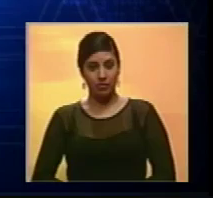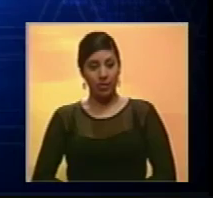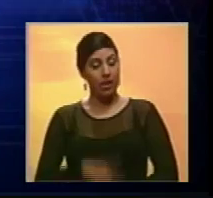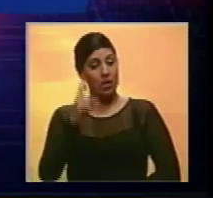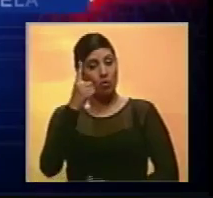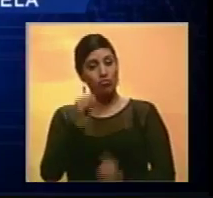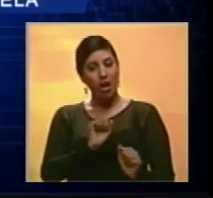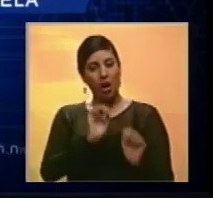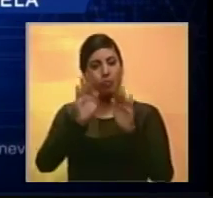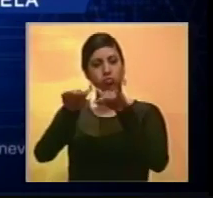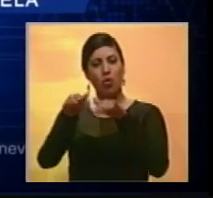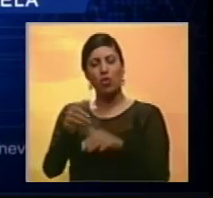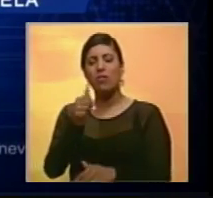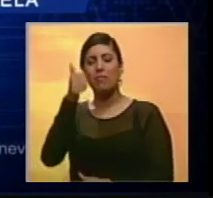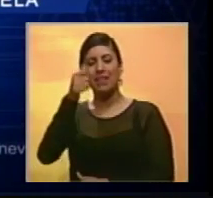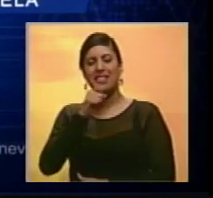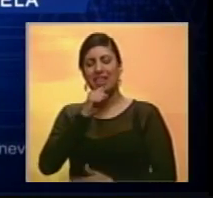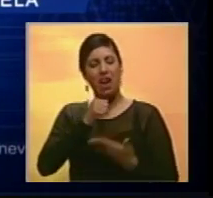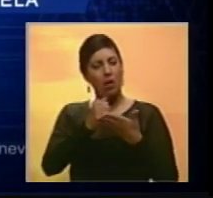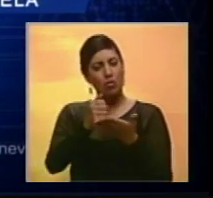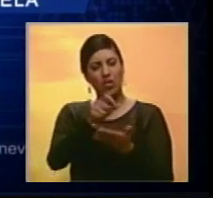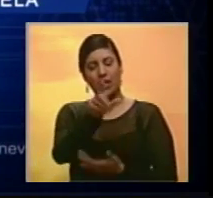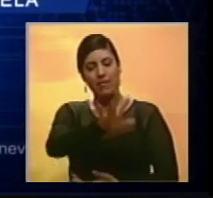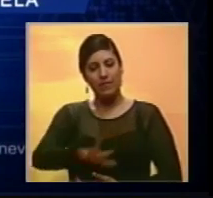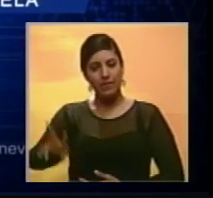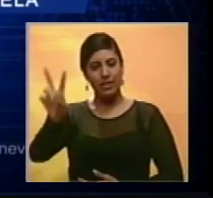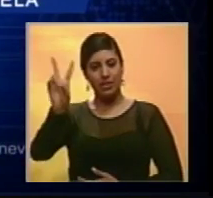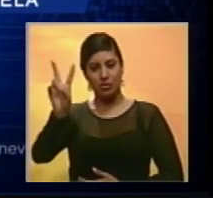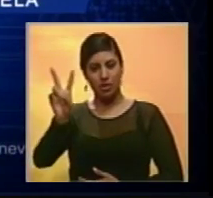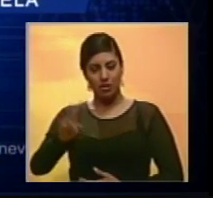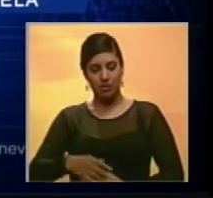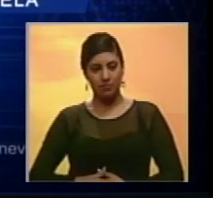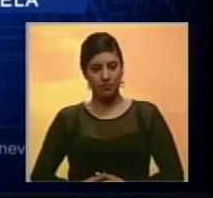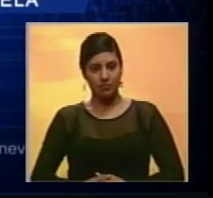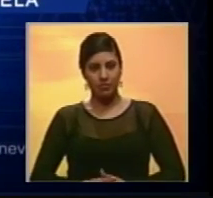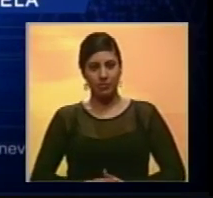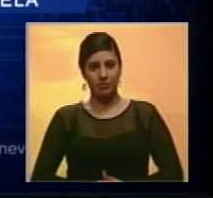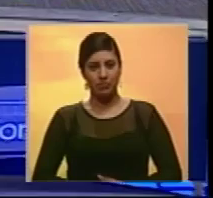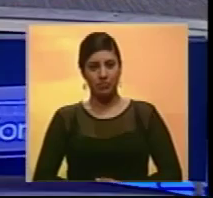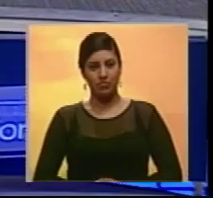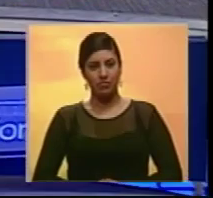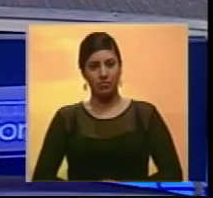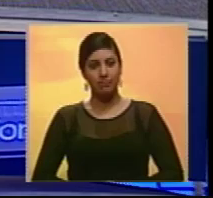Un aporte más de Noticiero Venevisión por Venezuela.